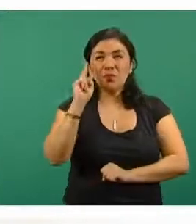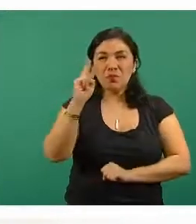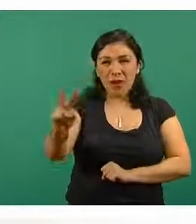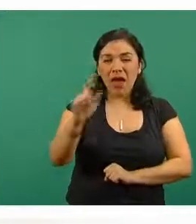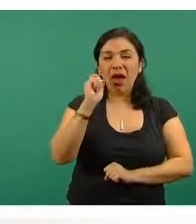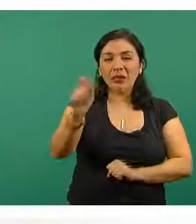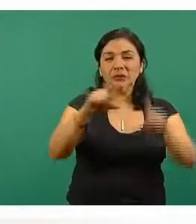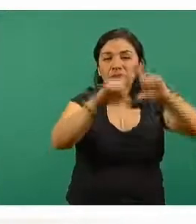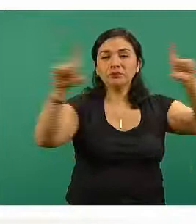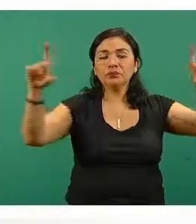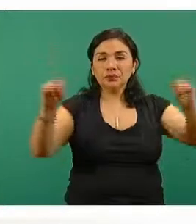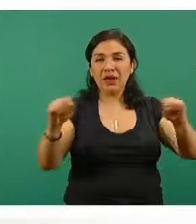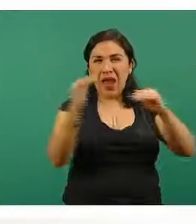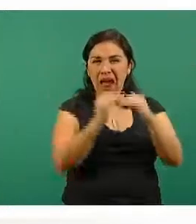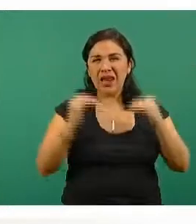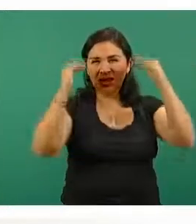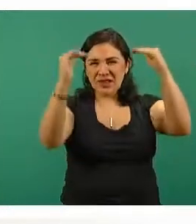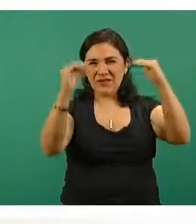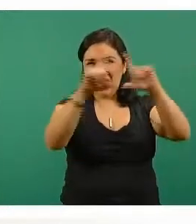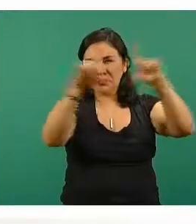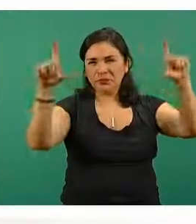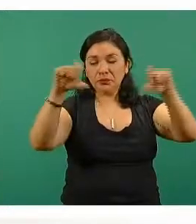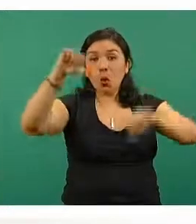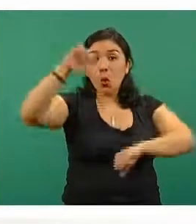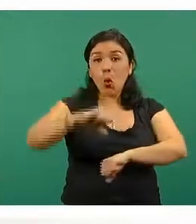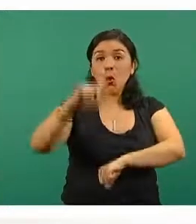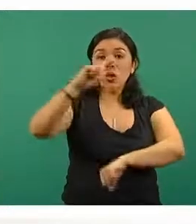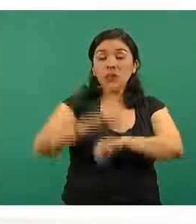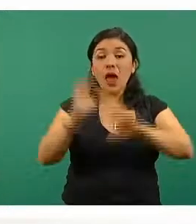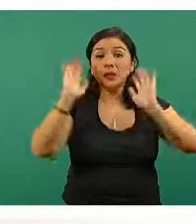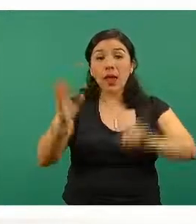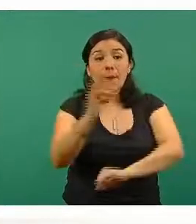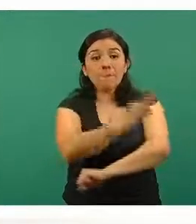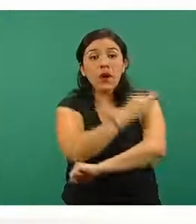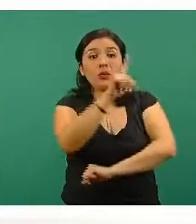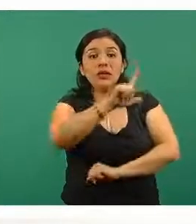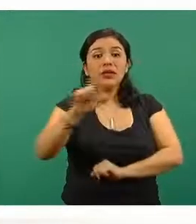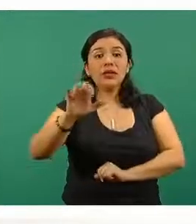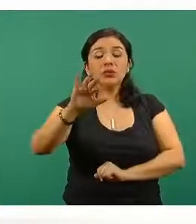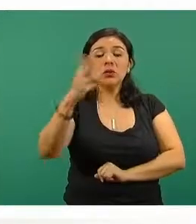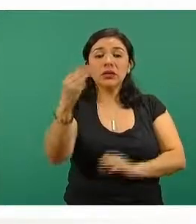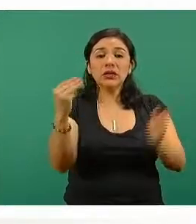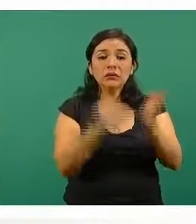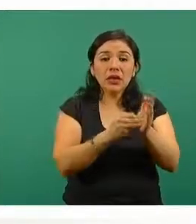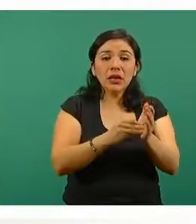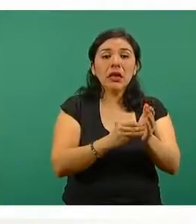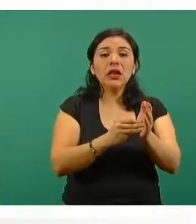la parte superior, al día de hoy se han vacunado